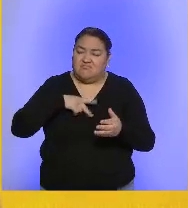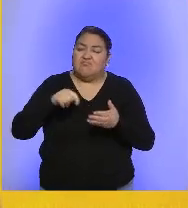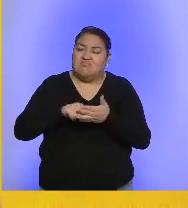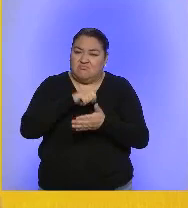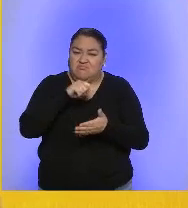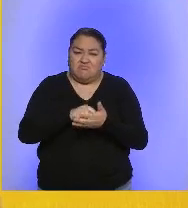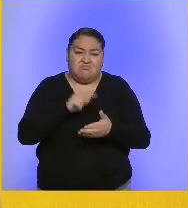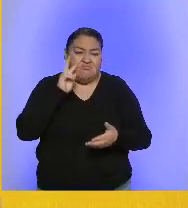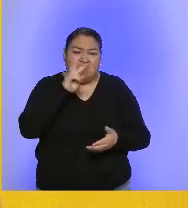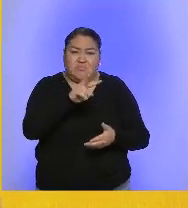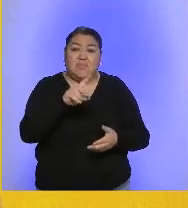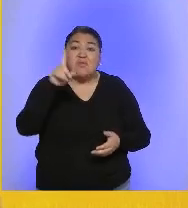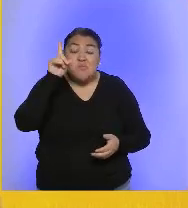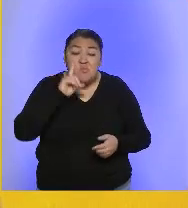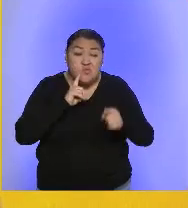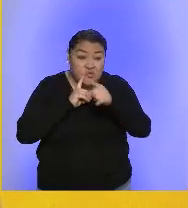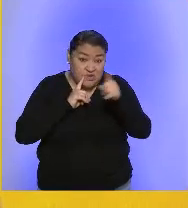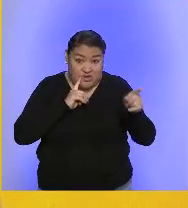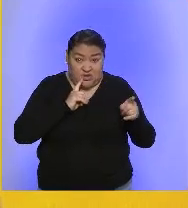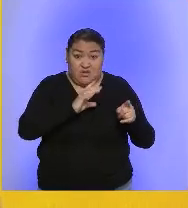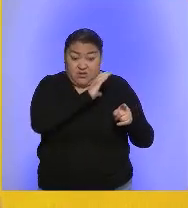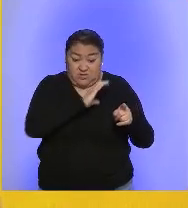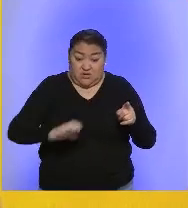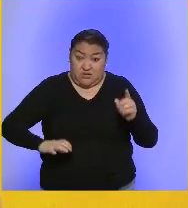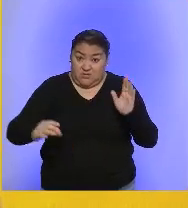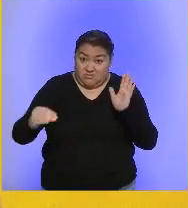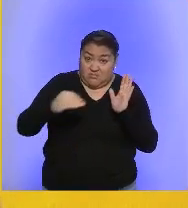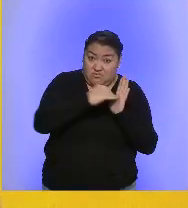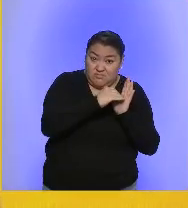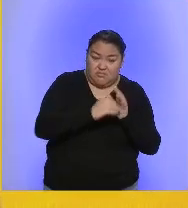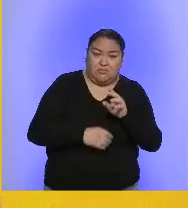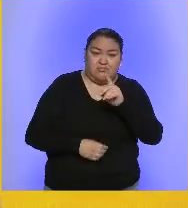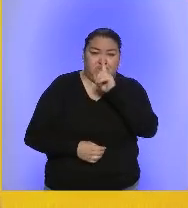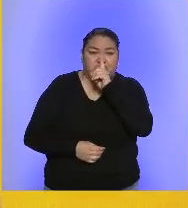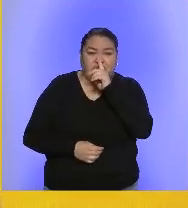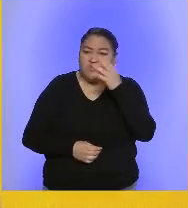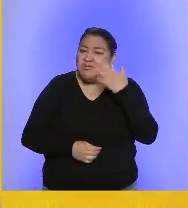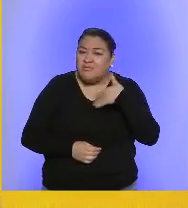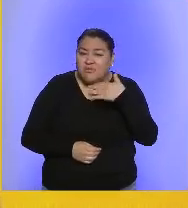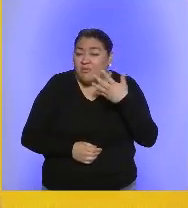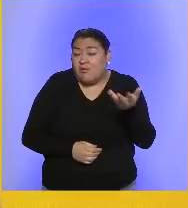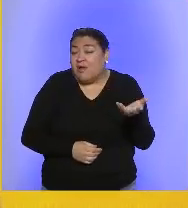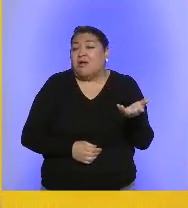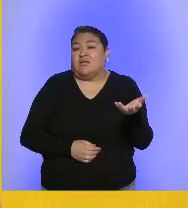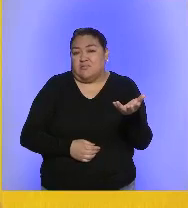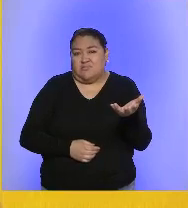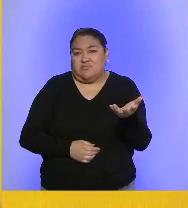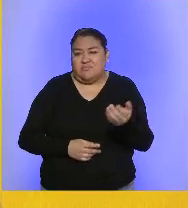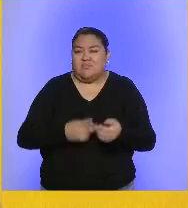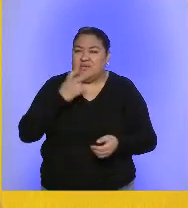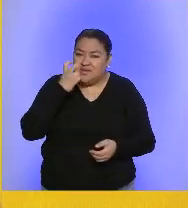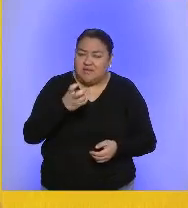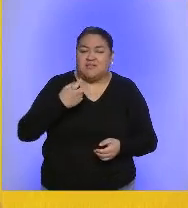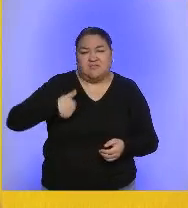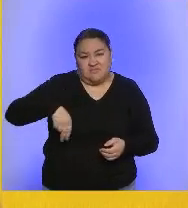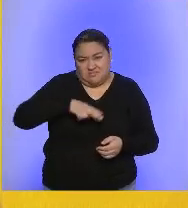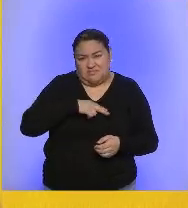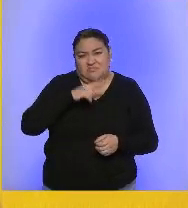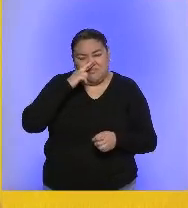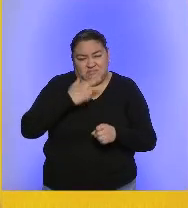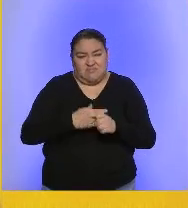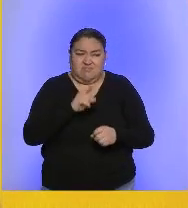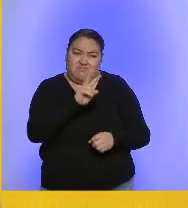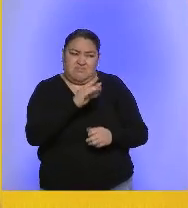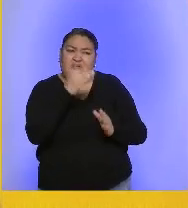cargo de elección popular. Entonces, ahí tenemos también como ciudadanía un reto enorme.